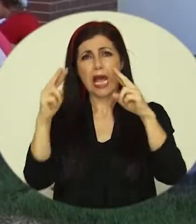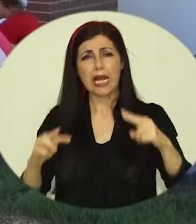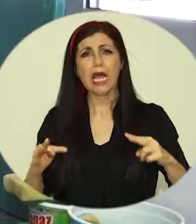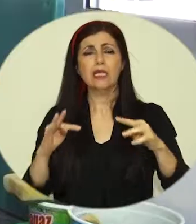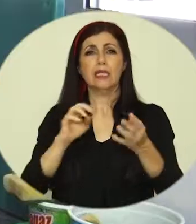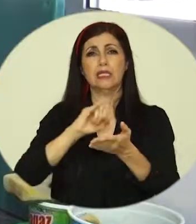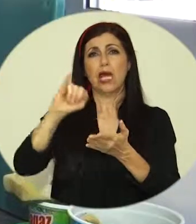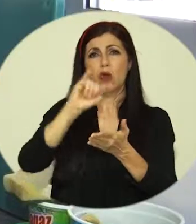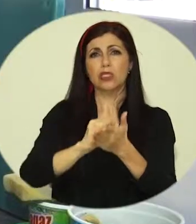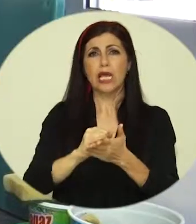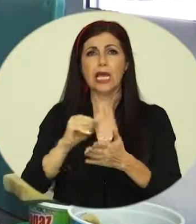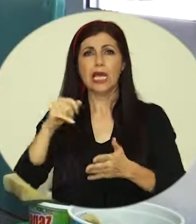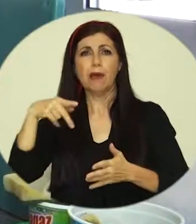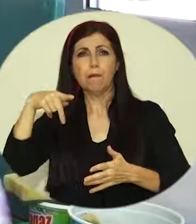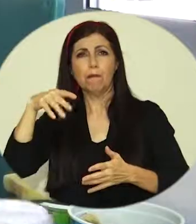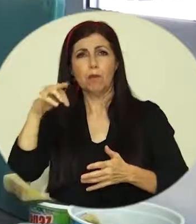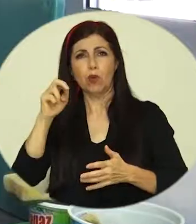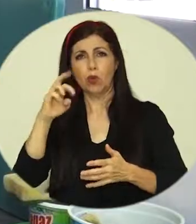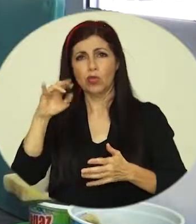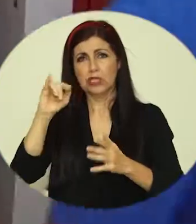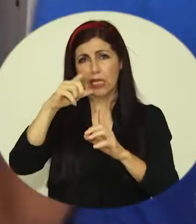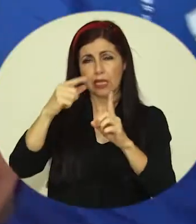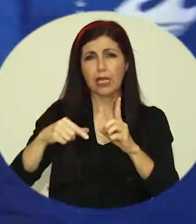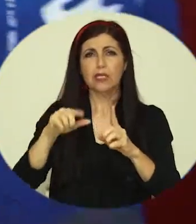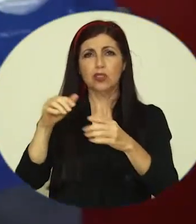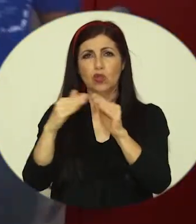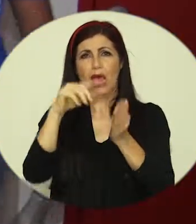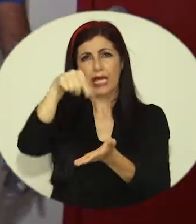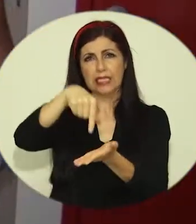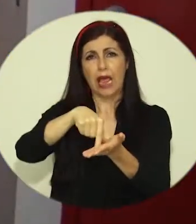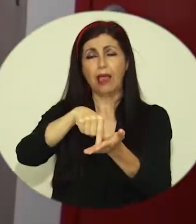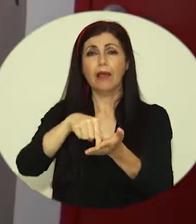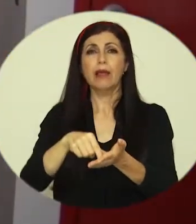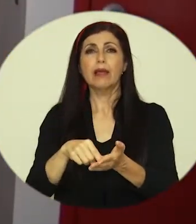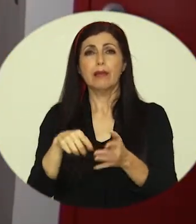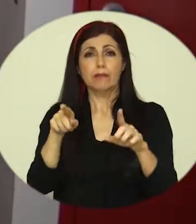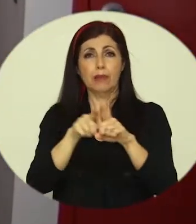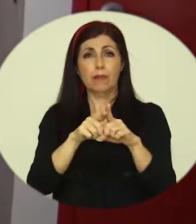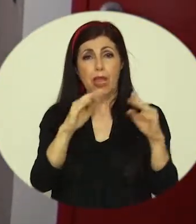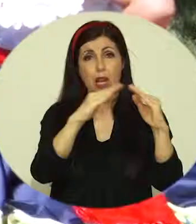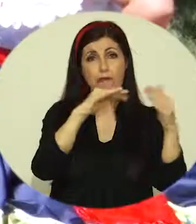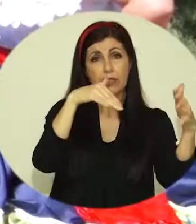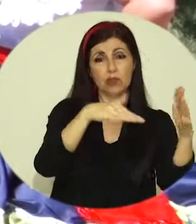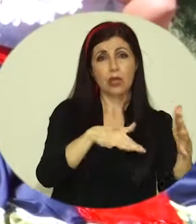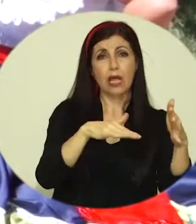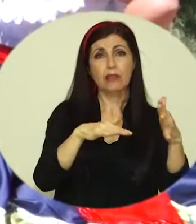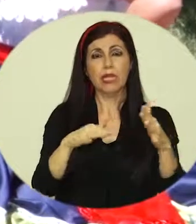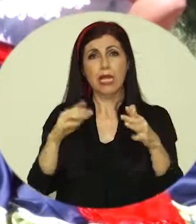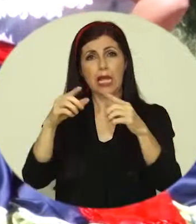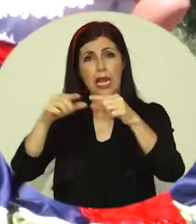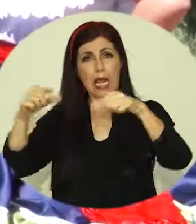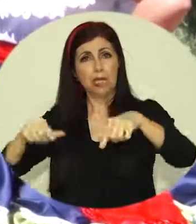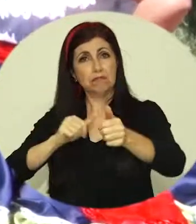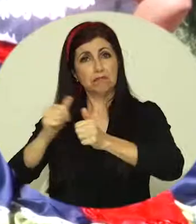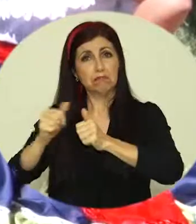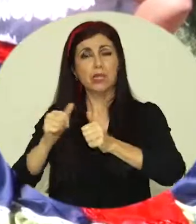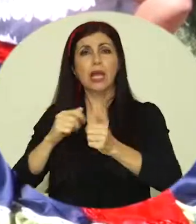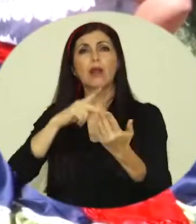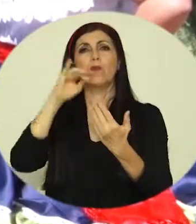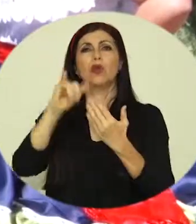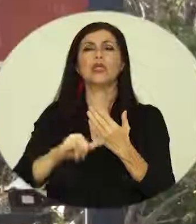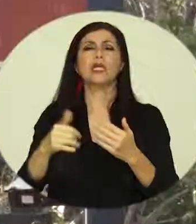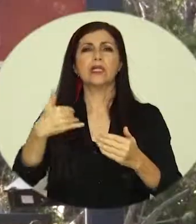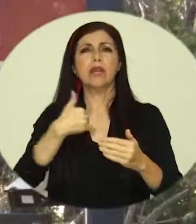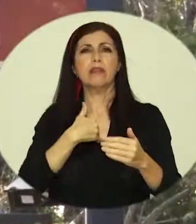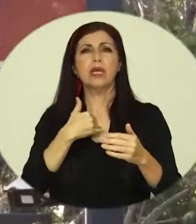Tirarán, San José, Cariari de Pocosí y Ciudad Quesada, entre otras. Además del edificio de residencias y la cancha